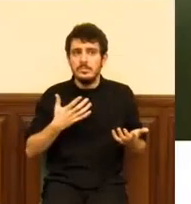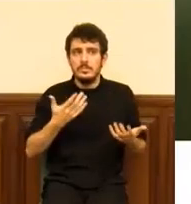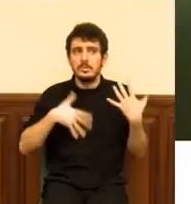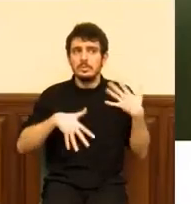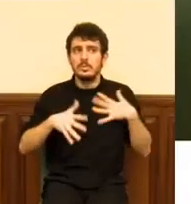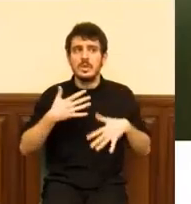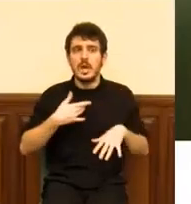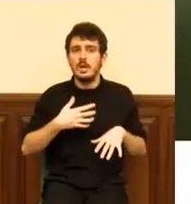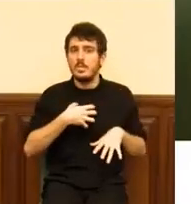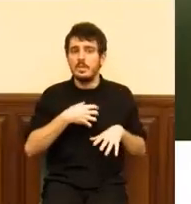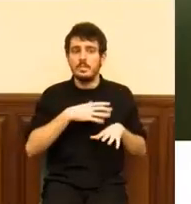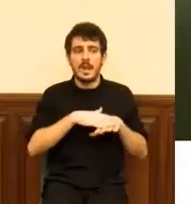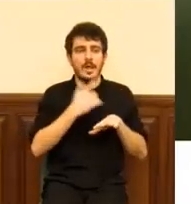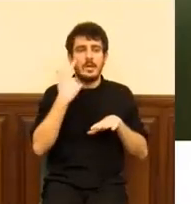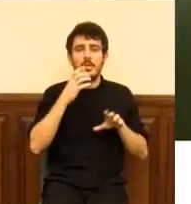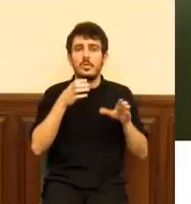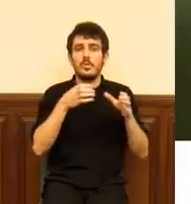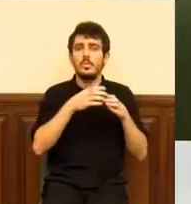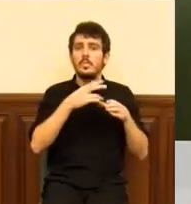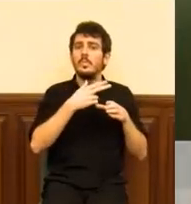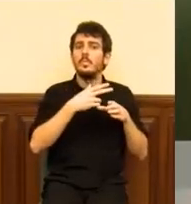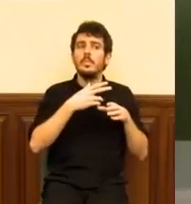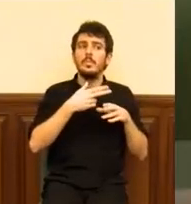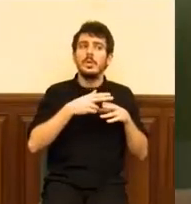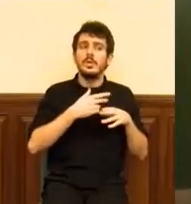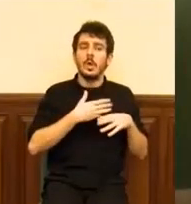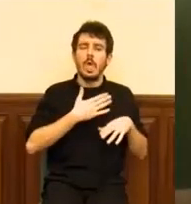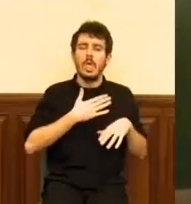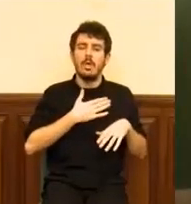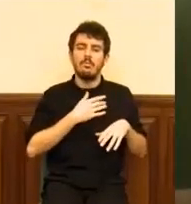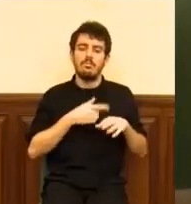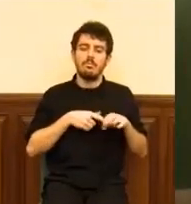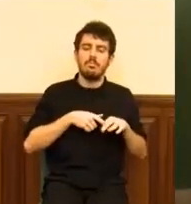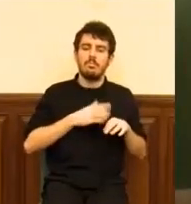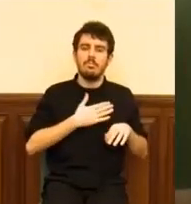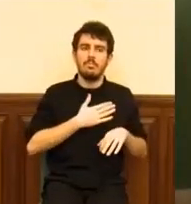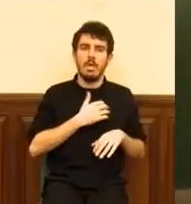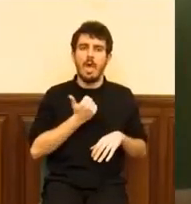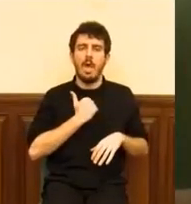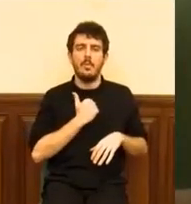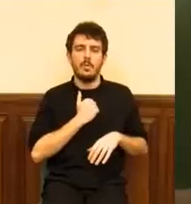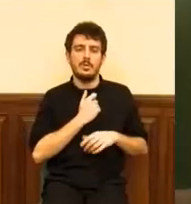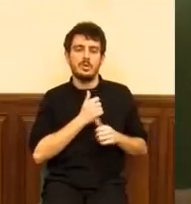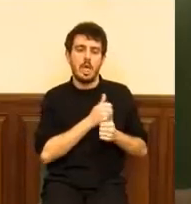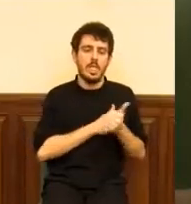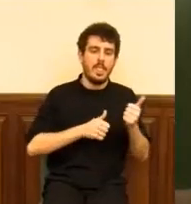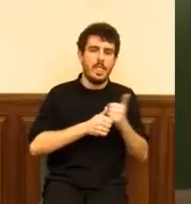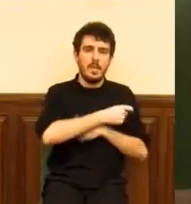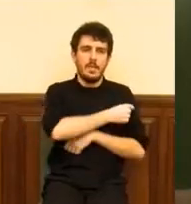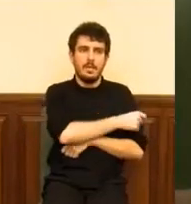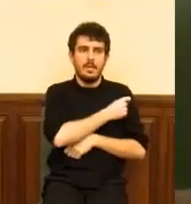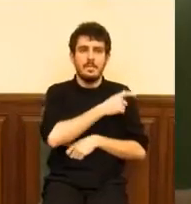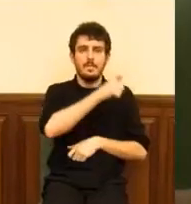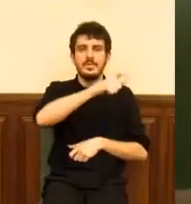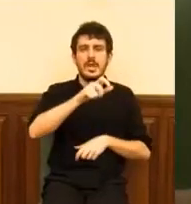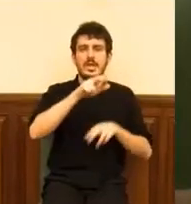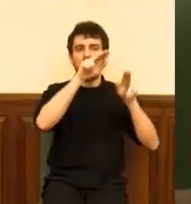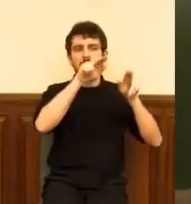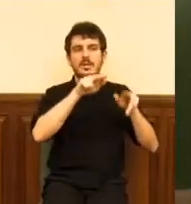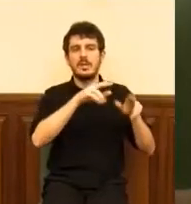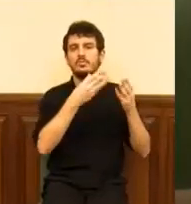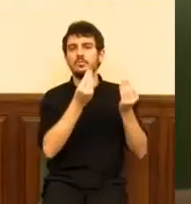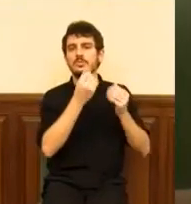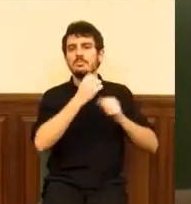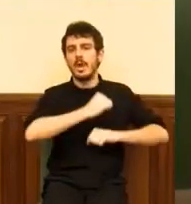utilice la posición política para ponerse una vacuna, cuando hay muchas personas mayores todavía en las residencias que